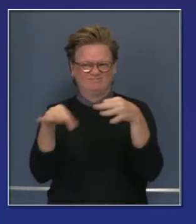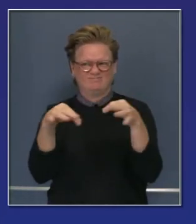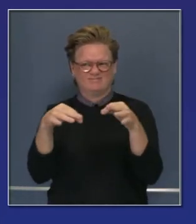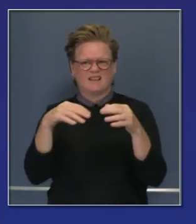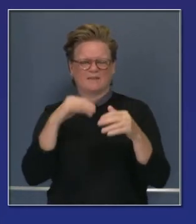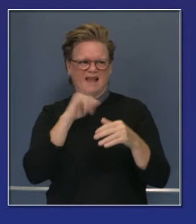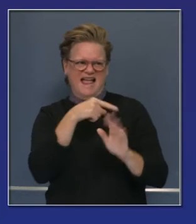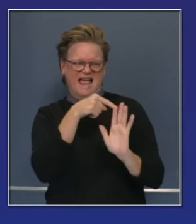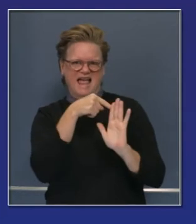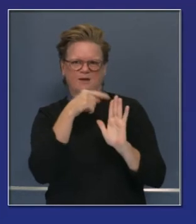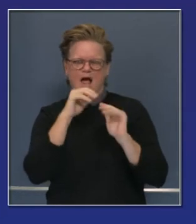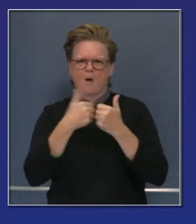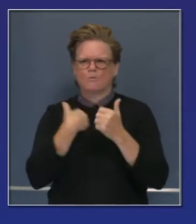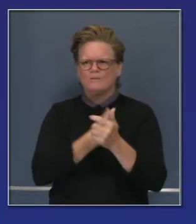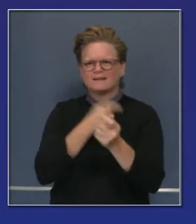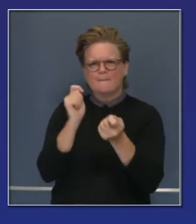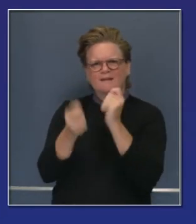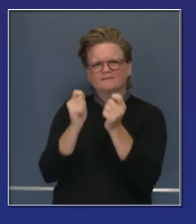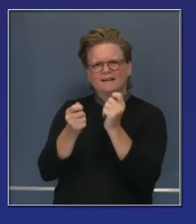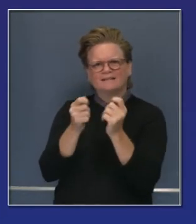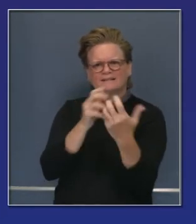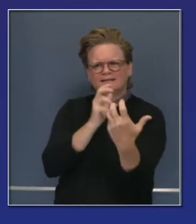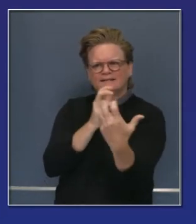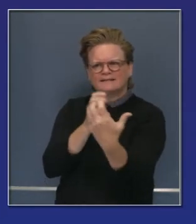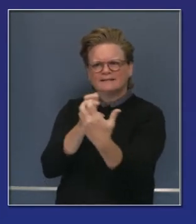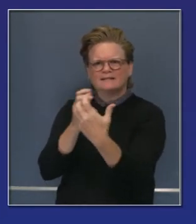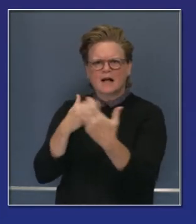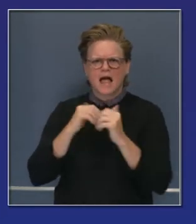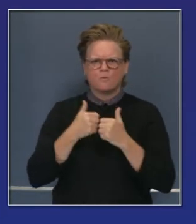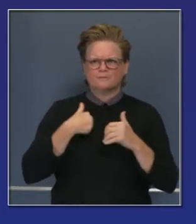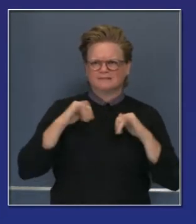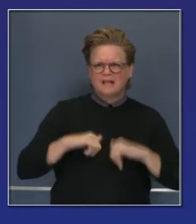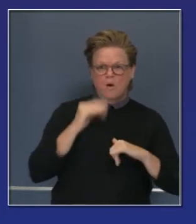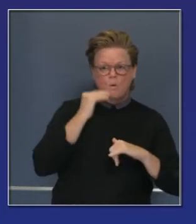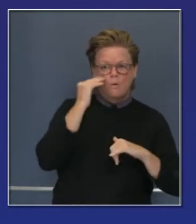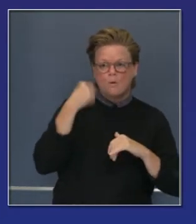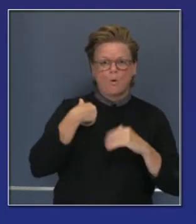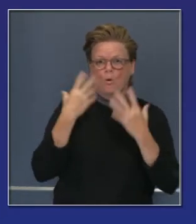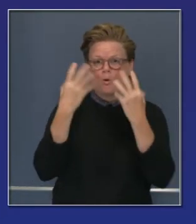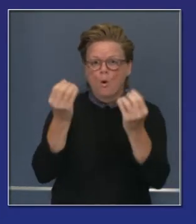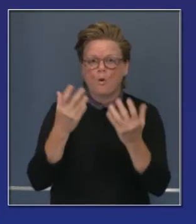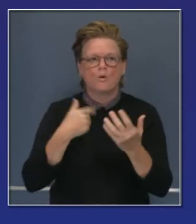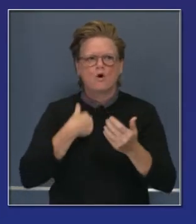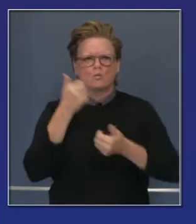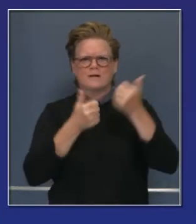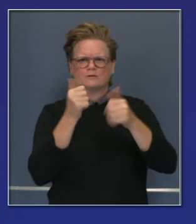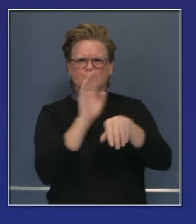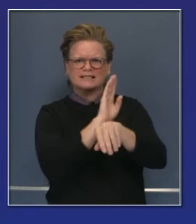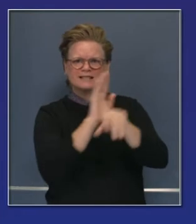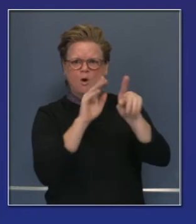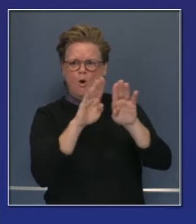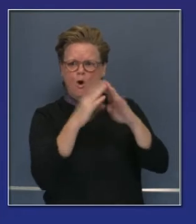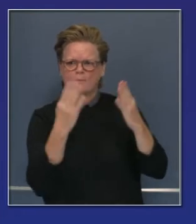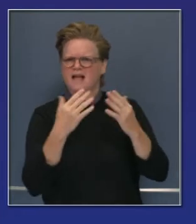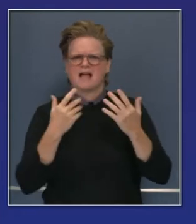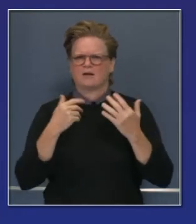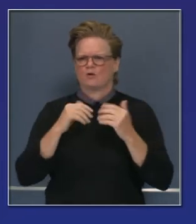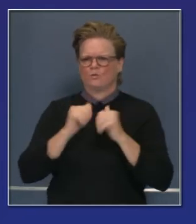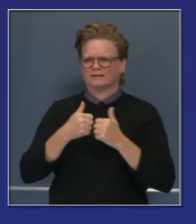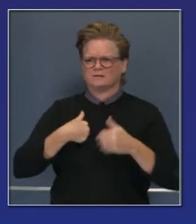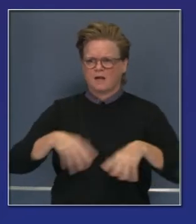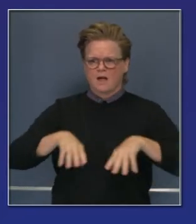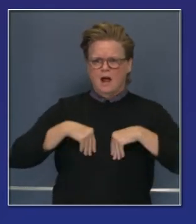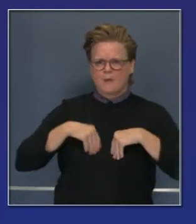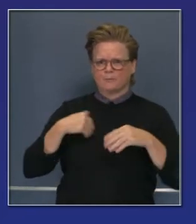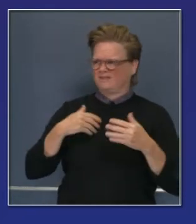a modificar nuestra orden de quedarse en casa, tenemos que reconstruir con nuestra nueva